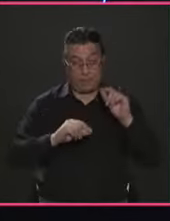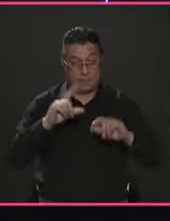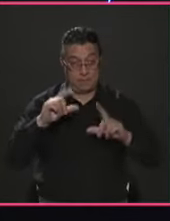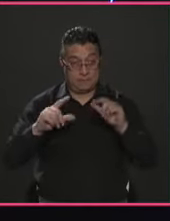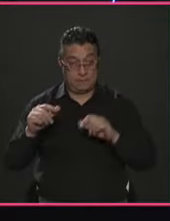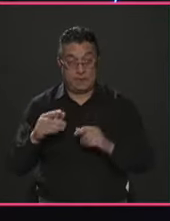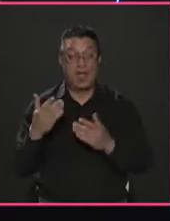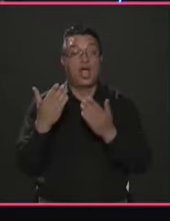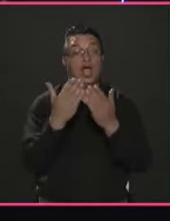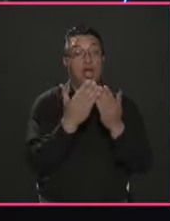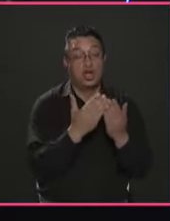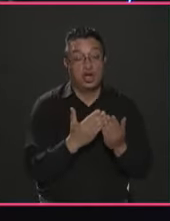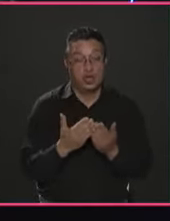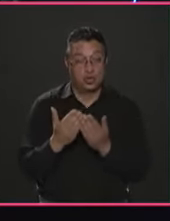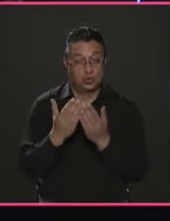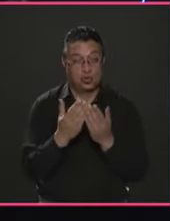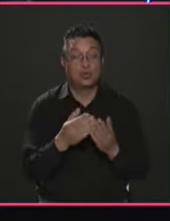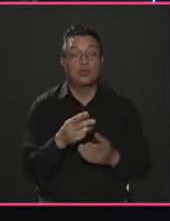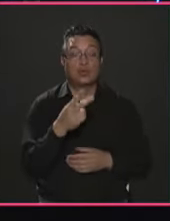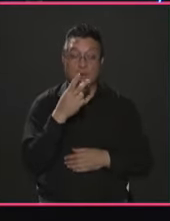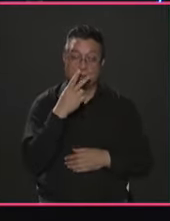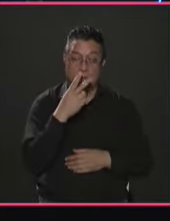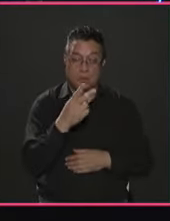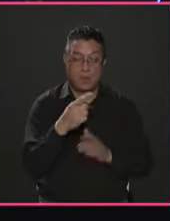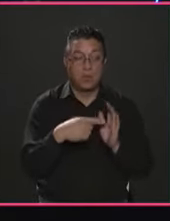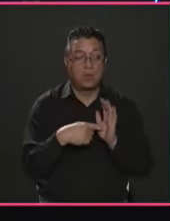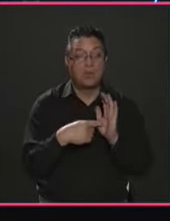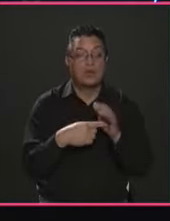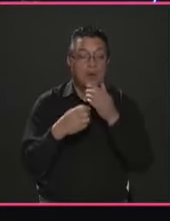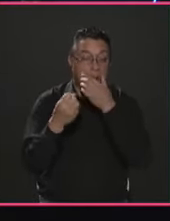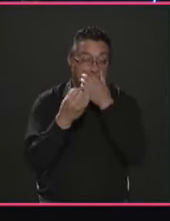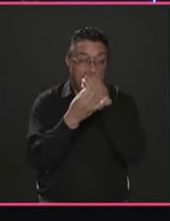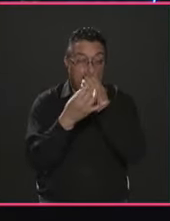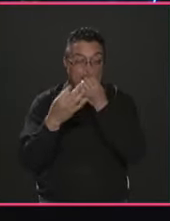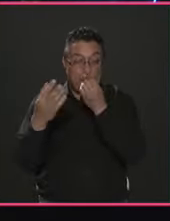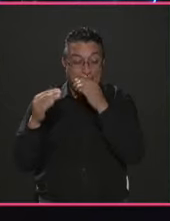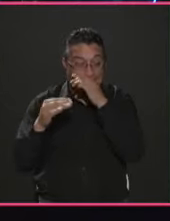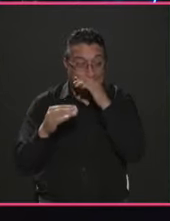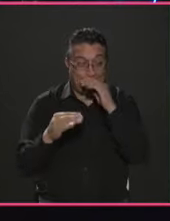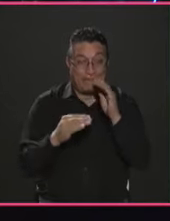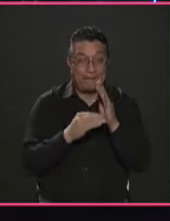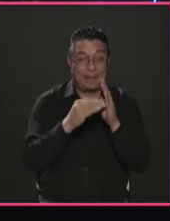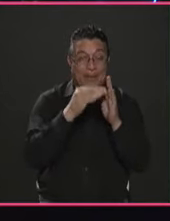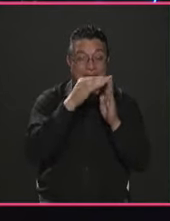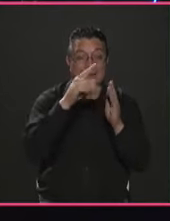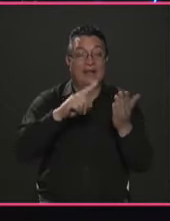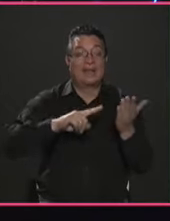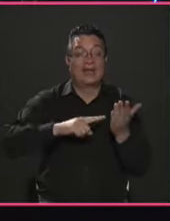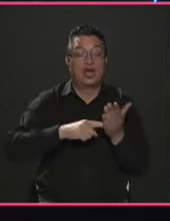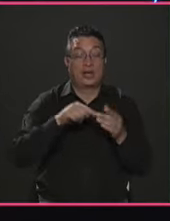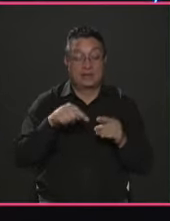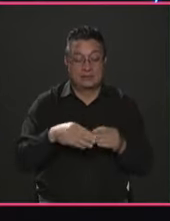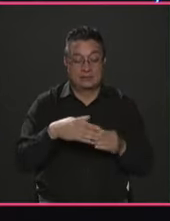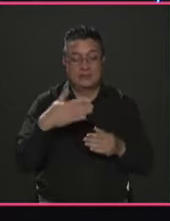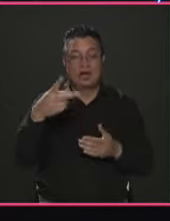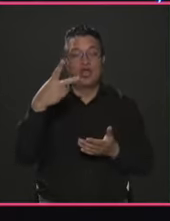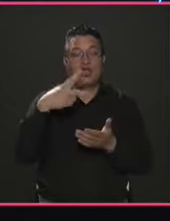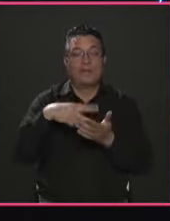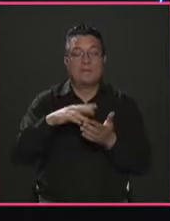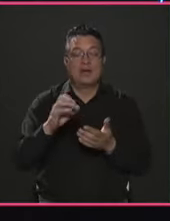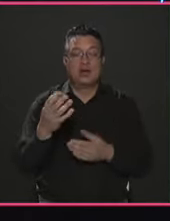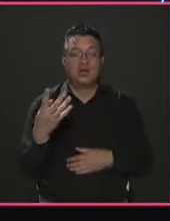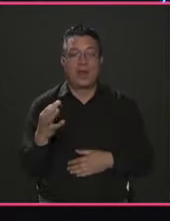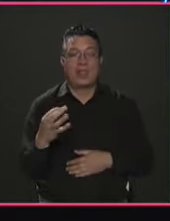estudio en que muestra cuánto van a crecer estas tecnologías de aquí al 2040 y se